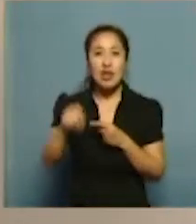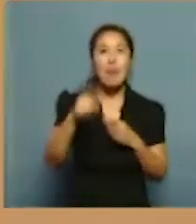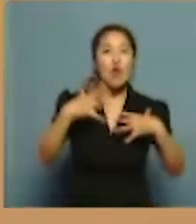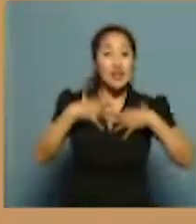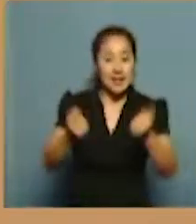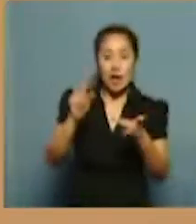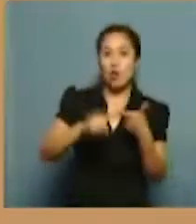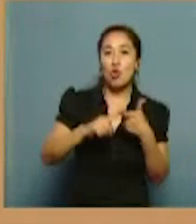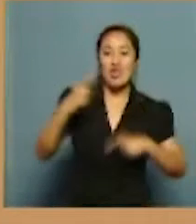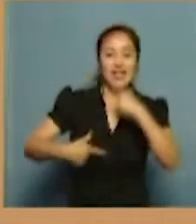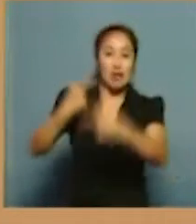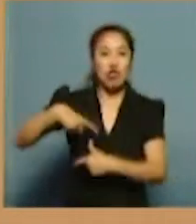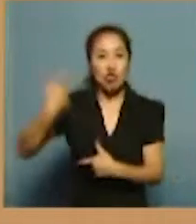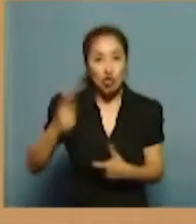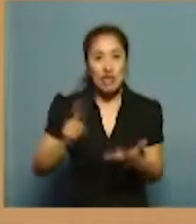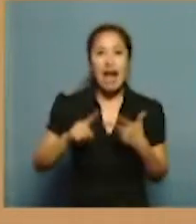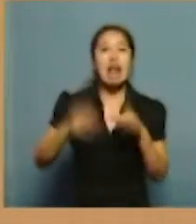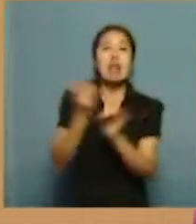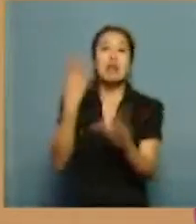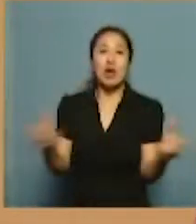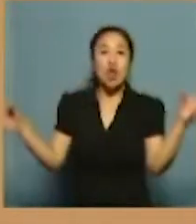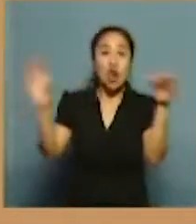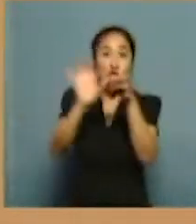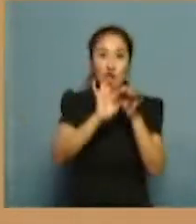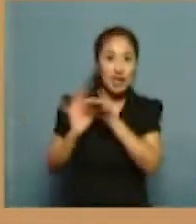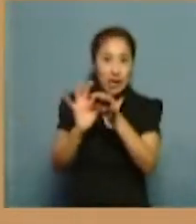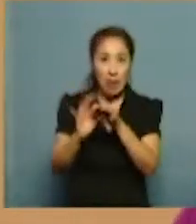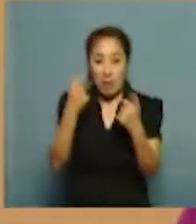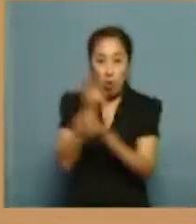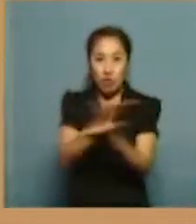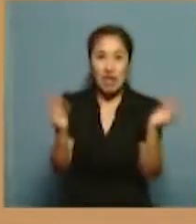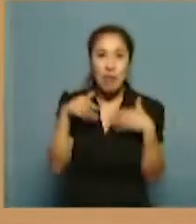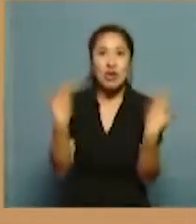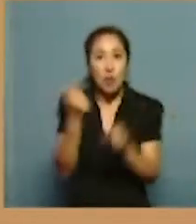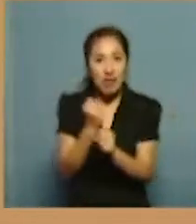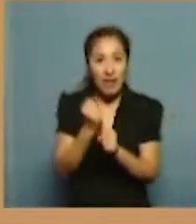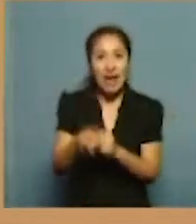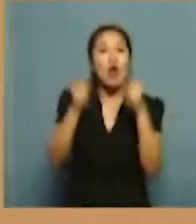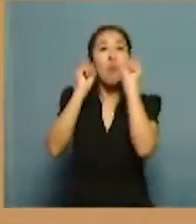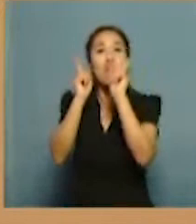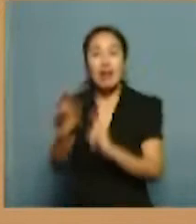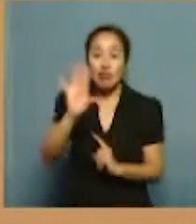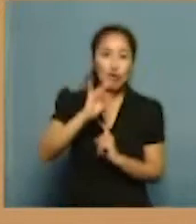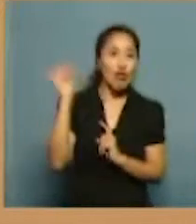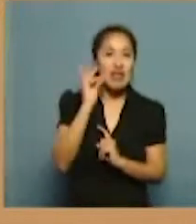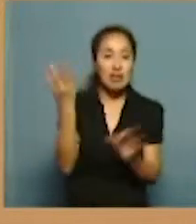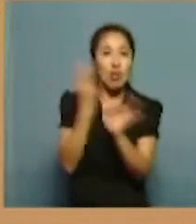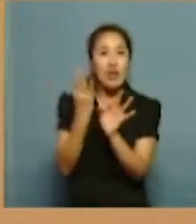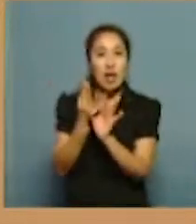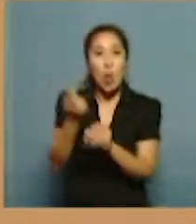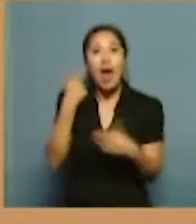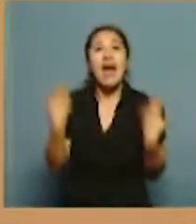salud desarrollo social y educación pero de manera efectiva donde tanto los docentes los directivos de la escuela